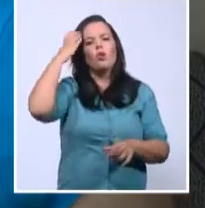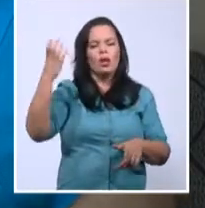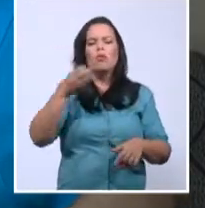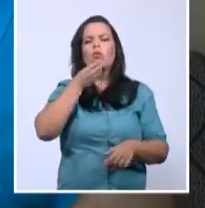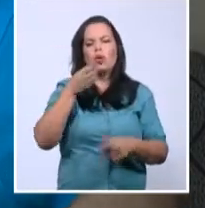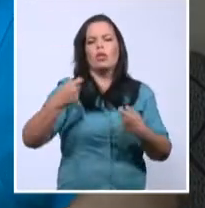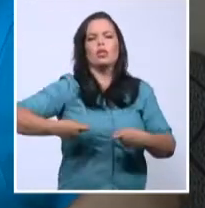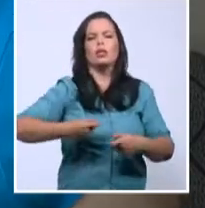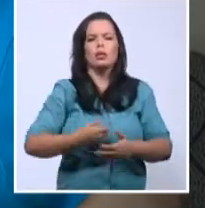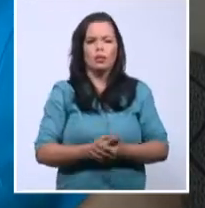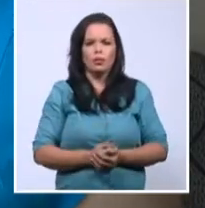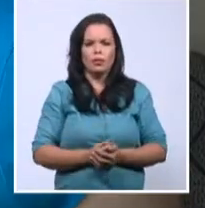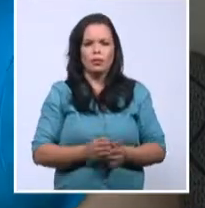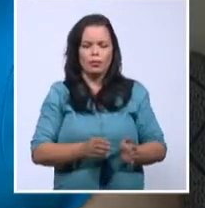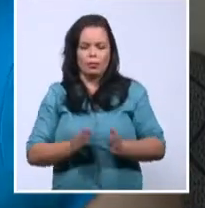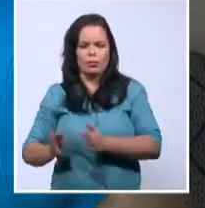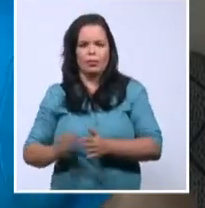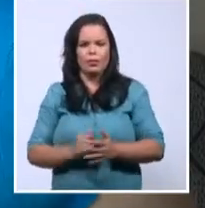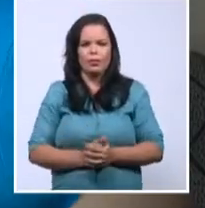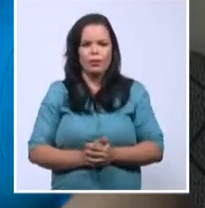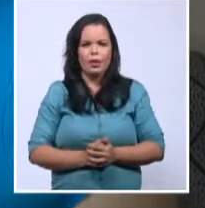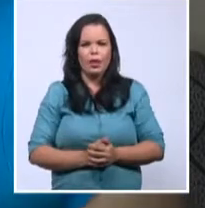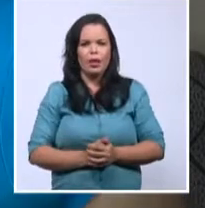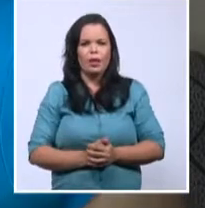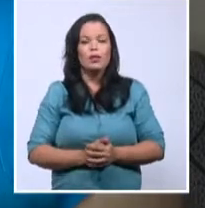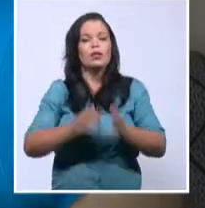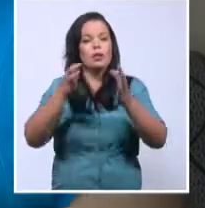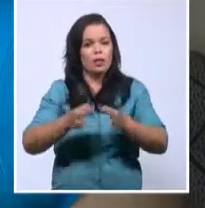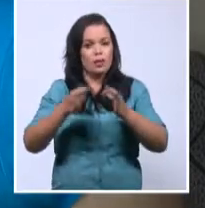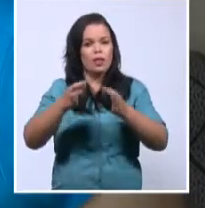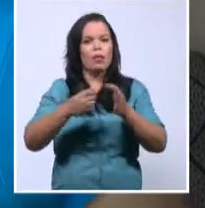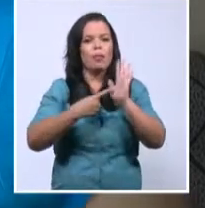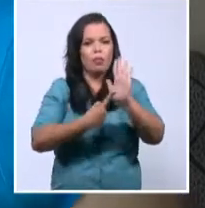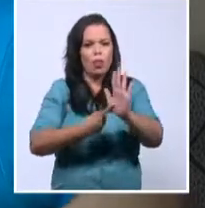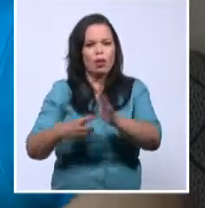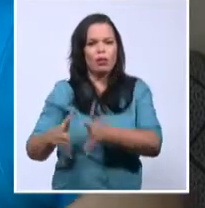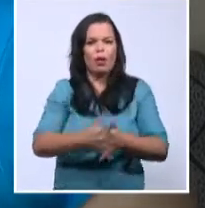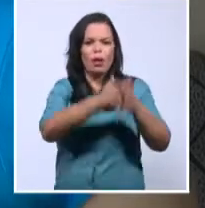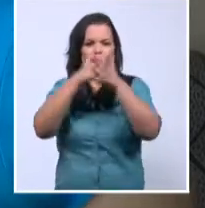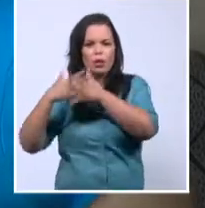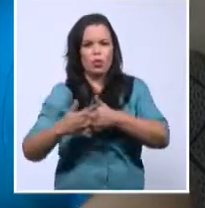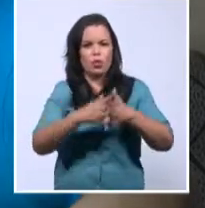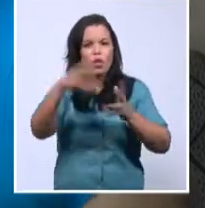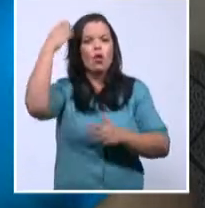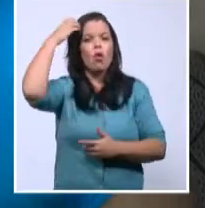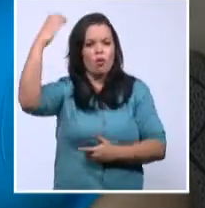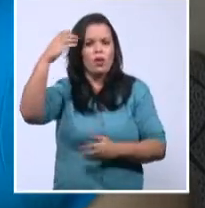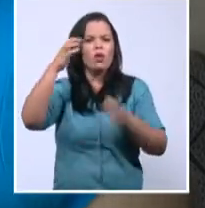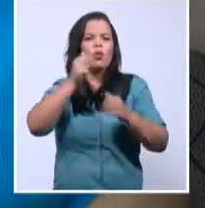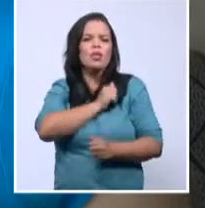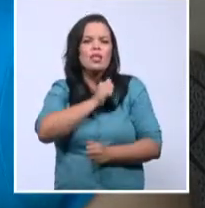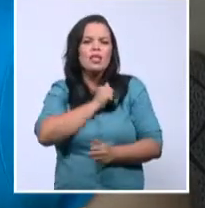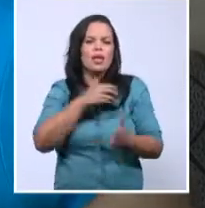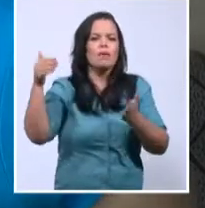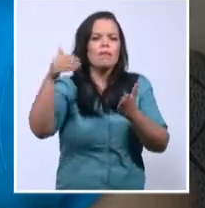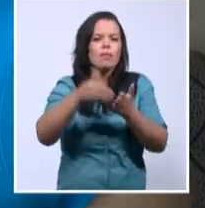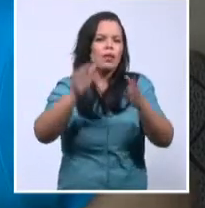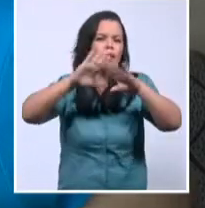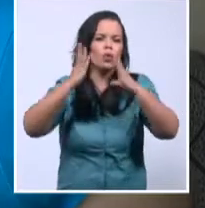Unidos en intervenir ideológicamente primero en los jóvenes y también de forma directa a nuestro